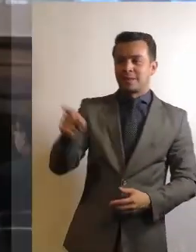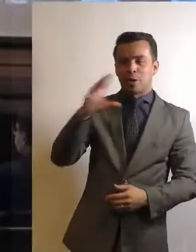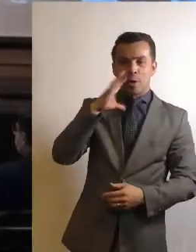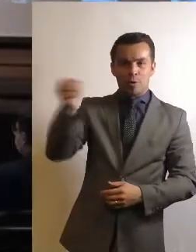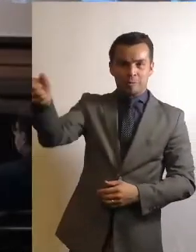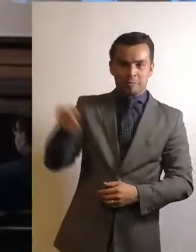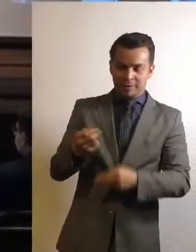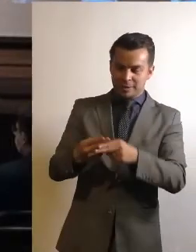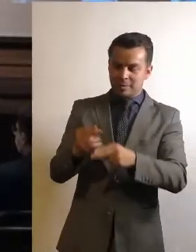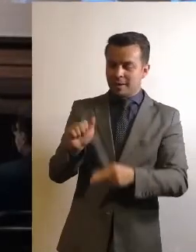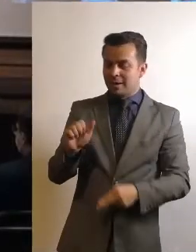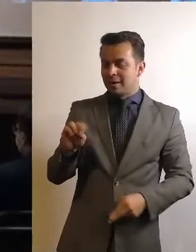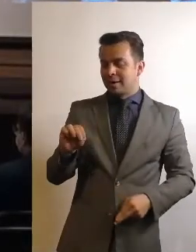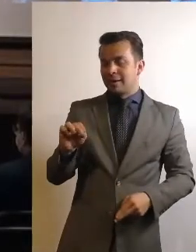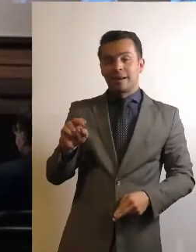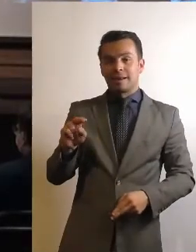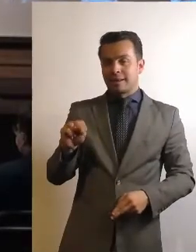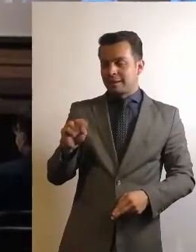Social.